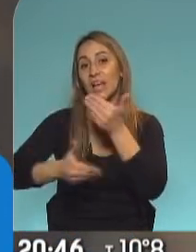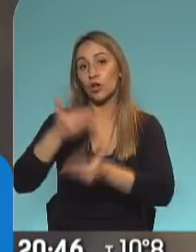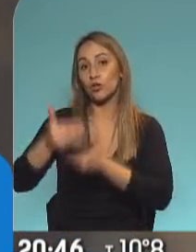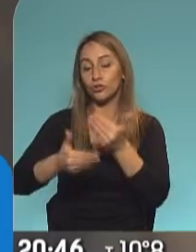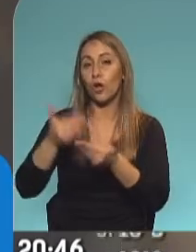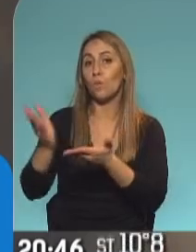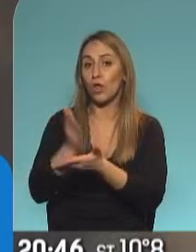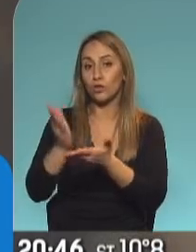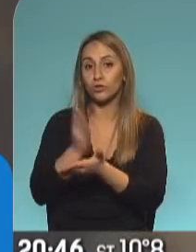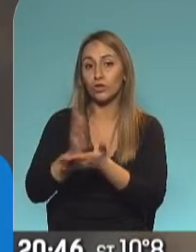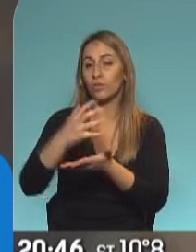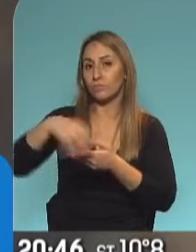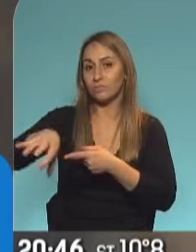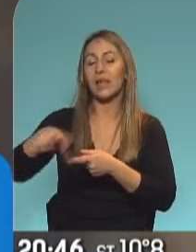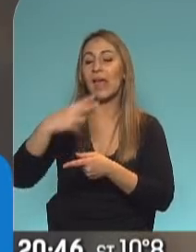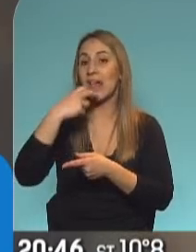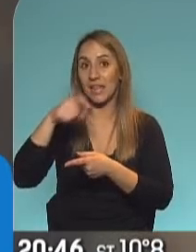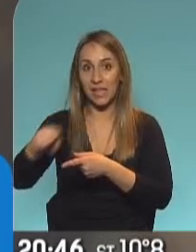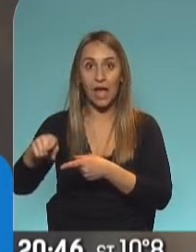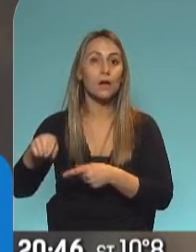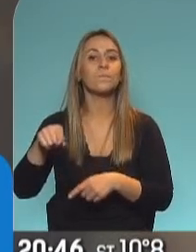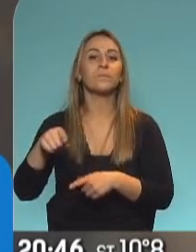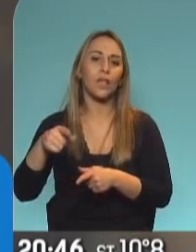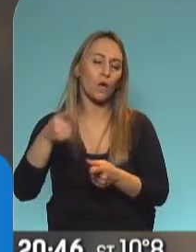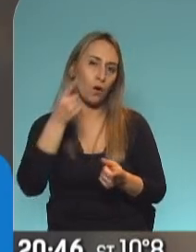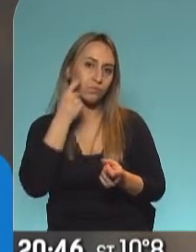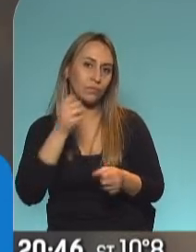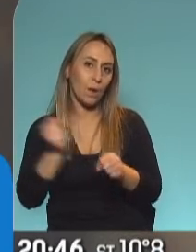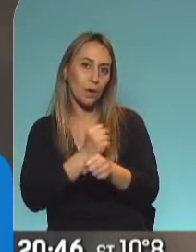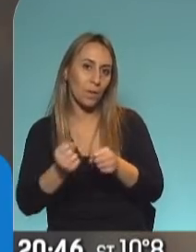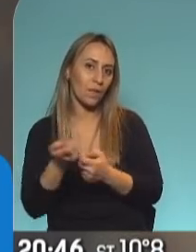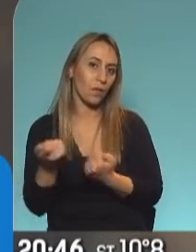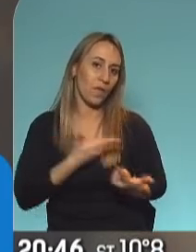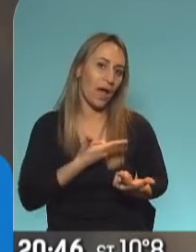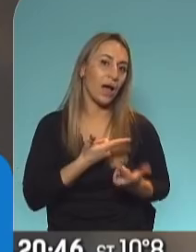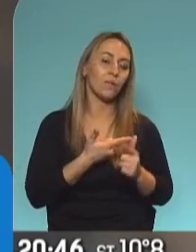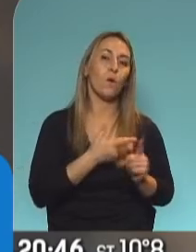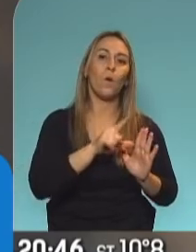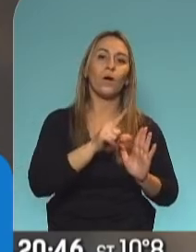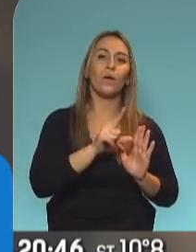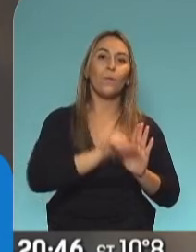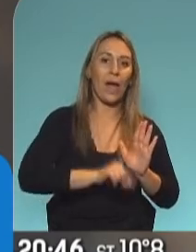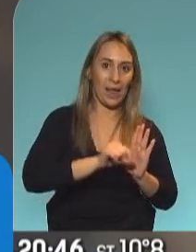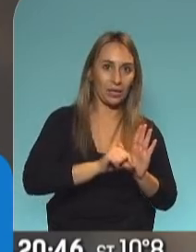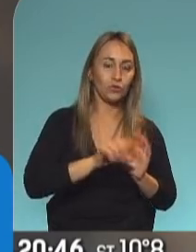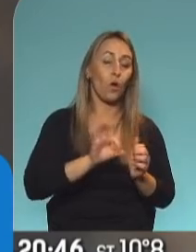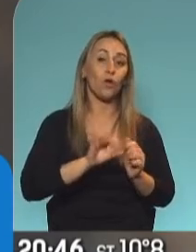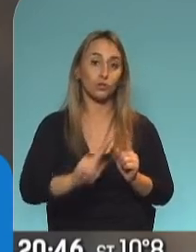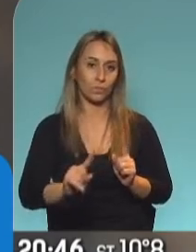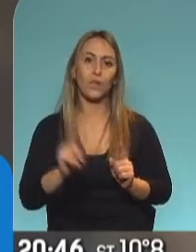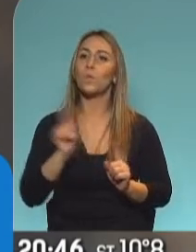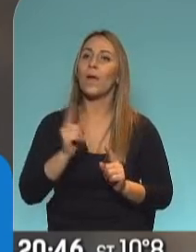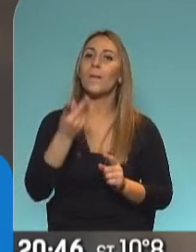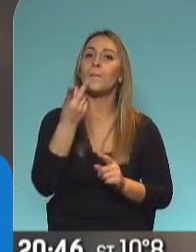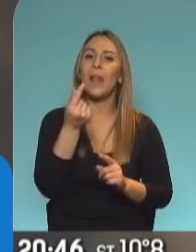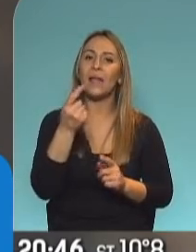Productivo, a la Secretaría de Energía, que se fija si efectivamente puede tener esta asignación de la tarifa social. No es un dinero, sino